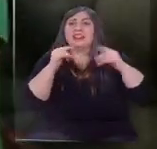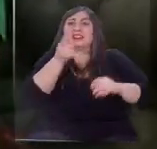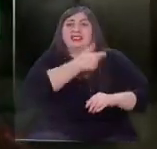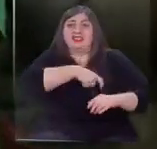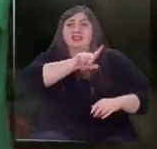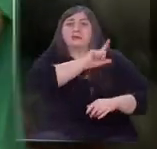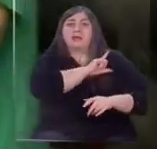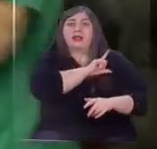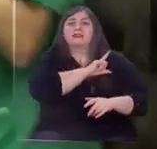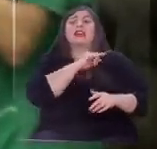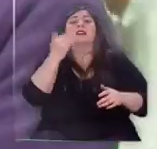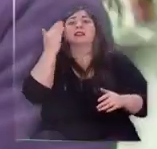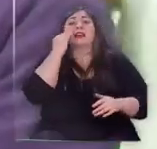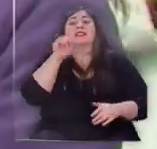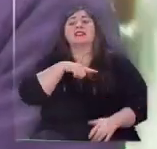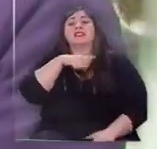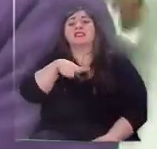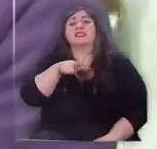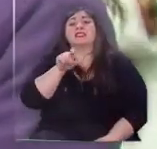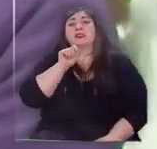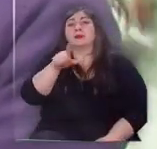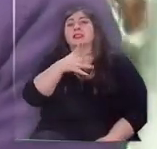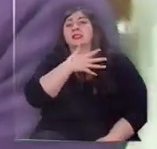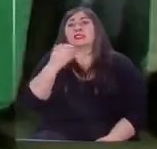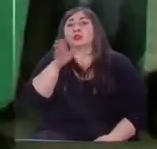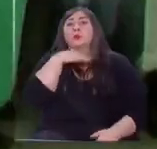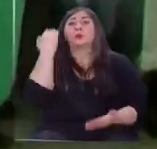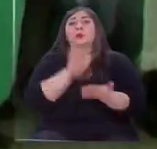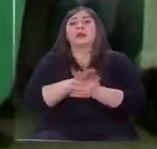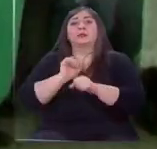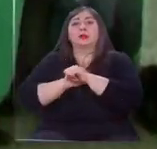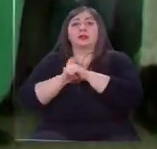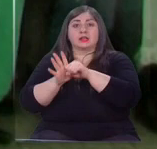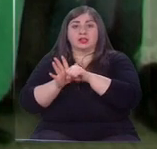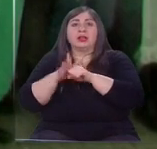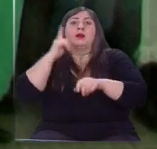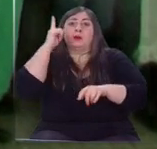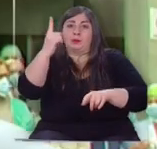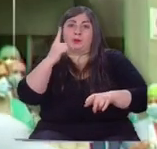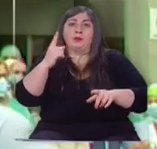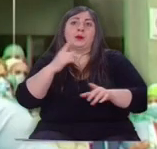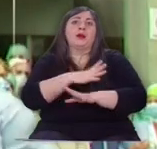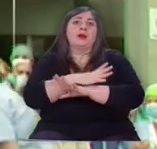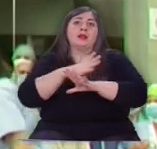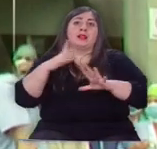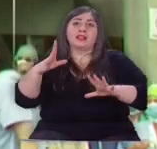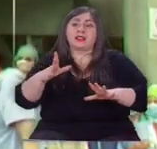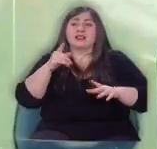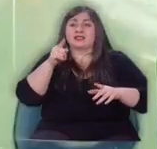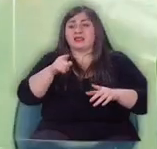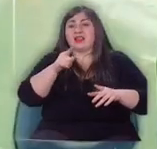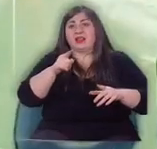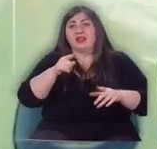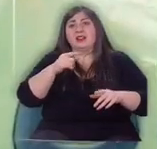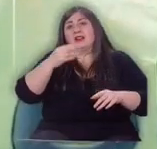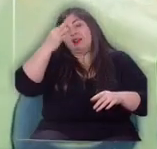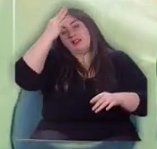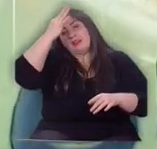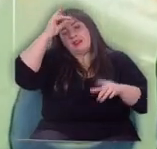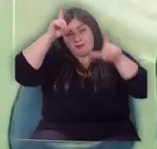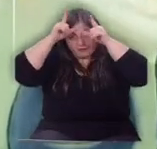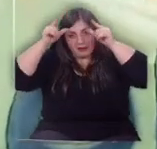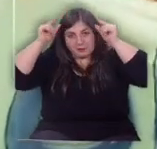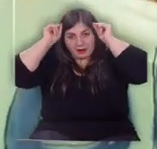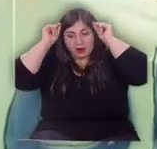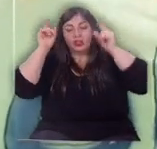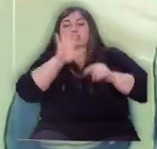España ya suma casi 17.500 muertos por coronavirus. Uno de los que pasó a engrosar esta funesta estadística fue un enfermero de